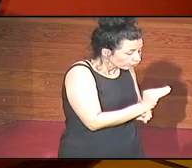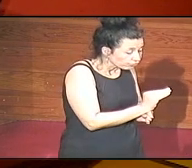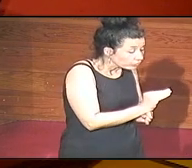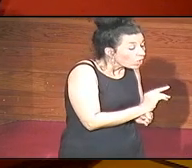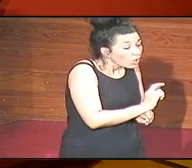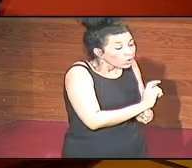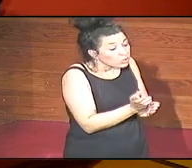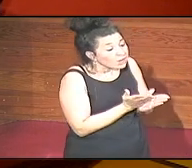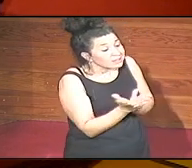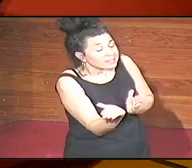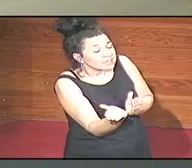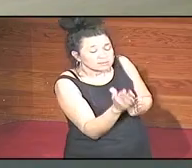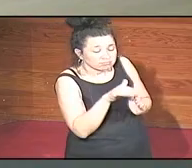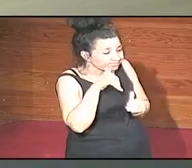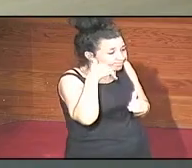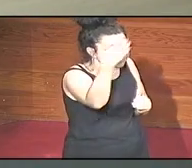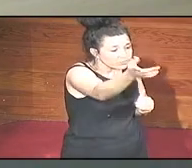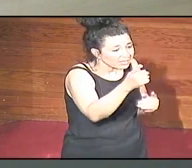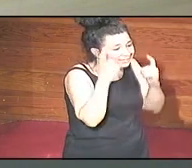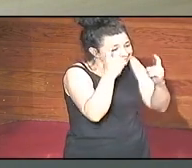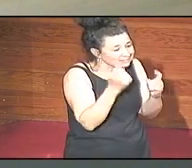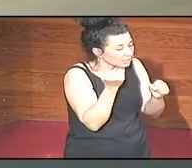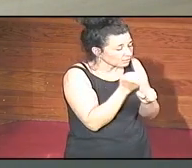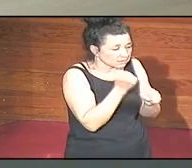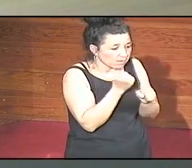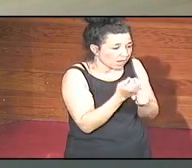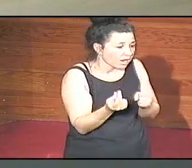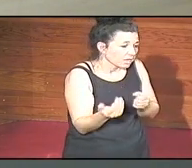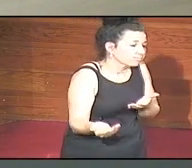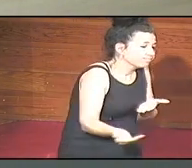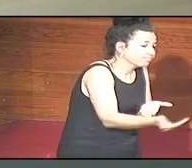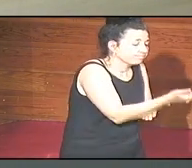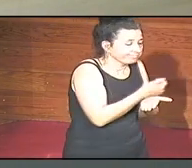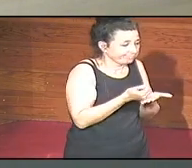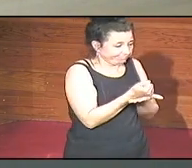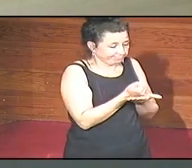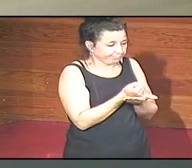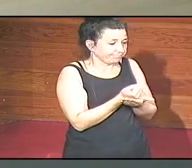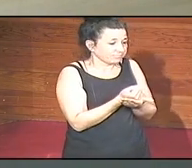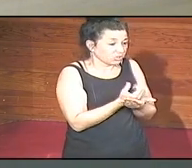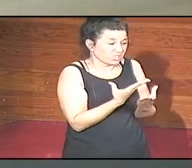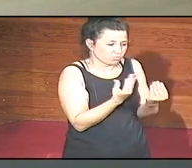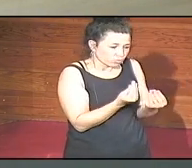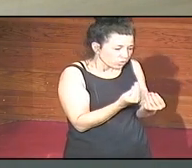exilio irse fuera intentado trabajar y enviar dinero que les ocurre a un montón de caboverdianos